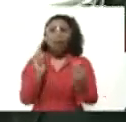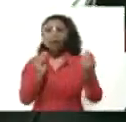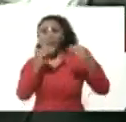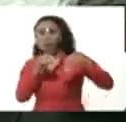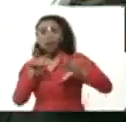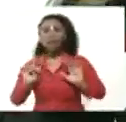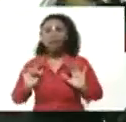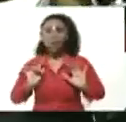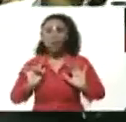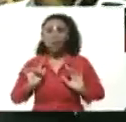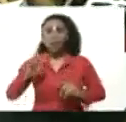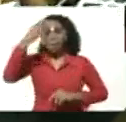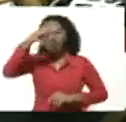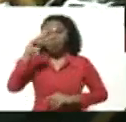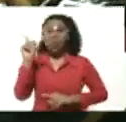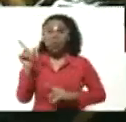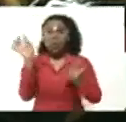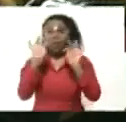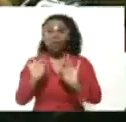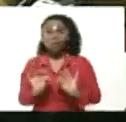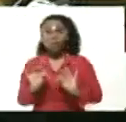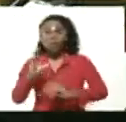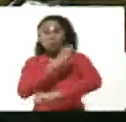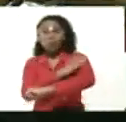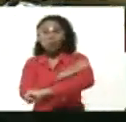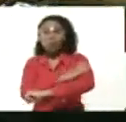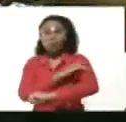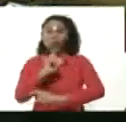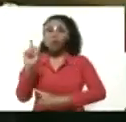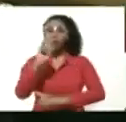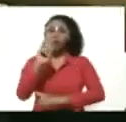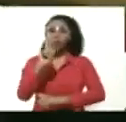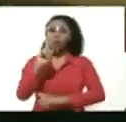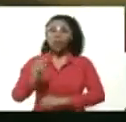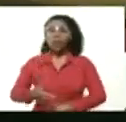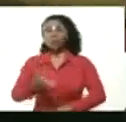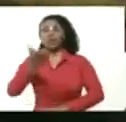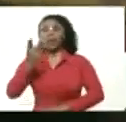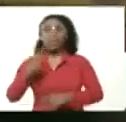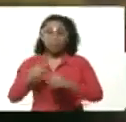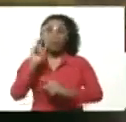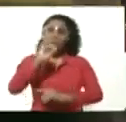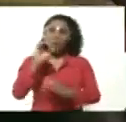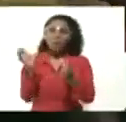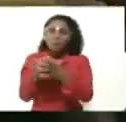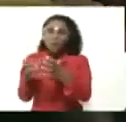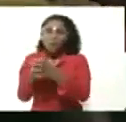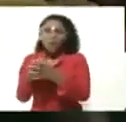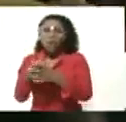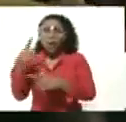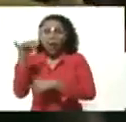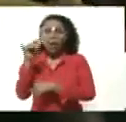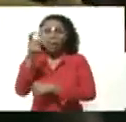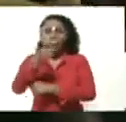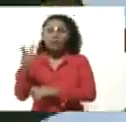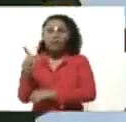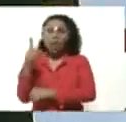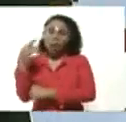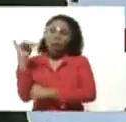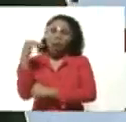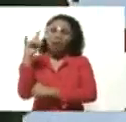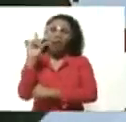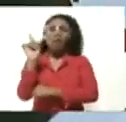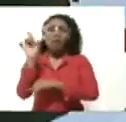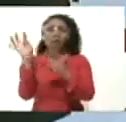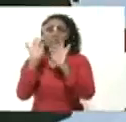México, en la medida en que una parte de la oposición más beligerante, no la más beligerante, pero sí una parte de la más beligerante, bueno, pues de alguna